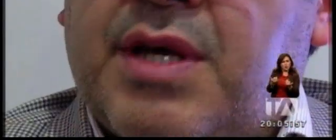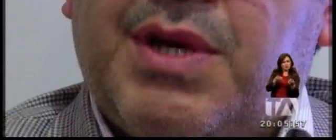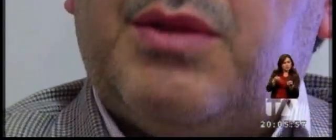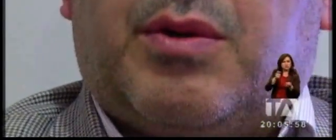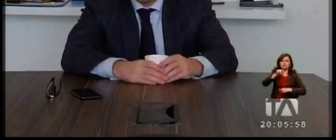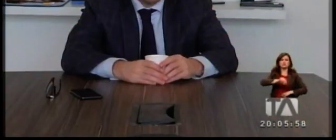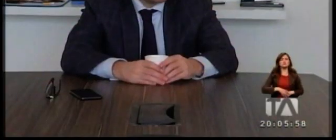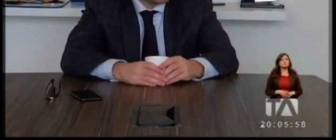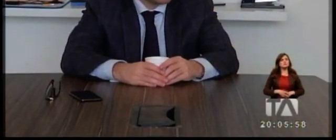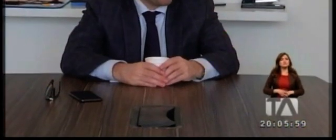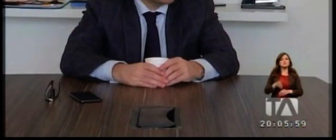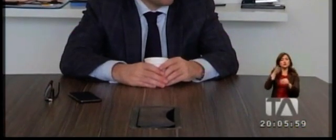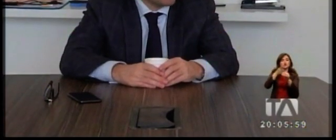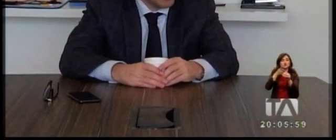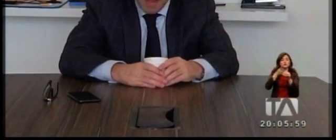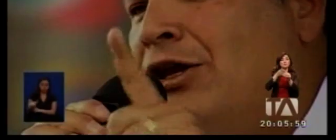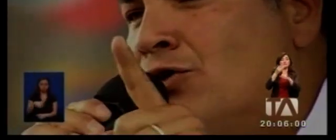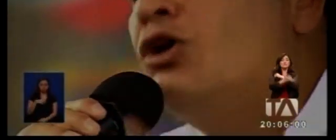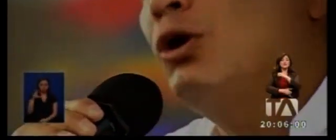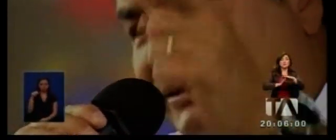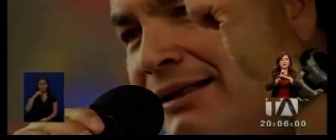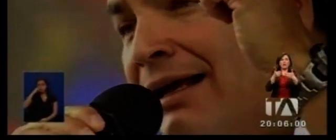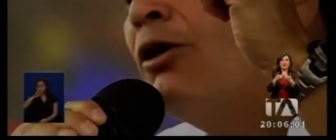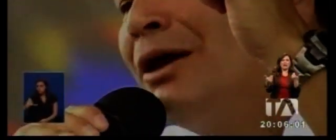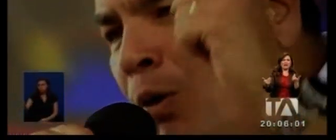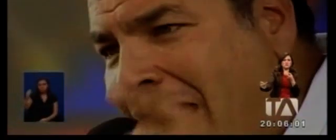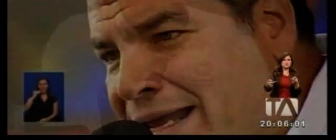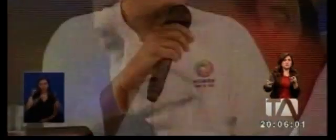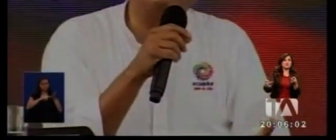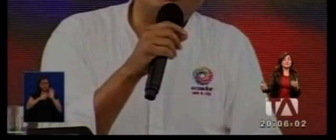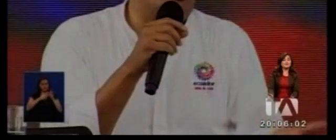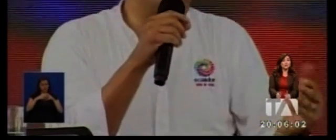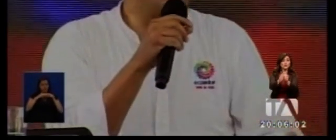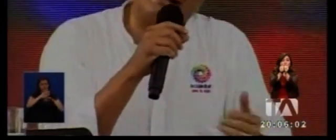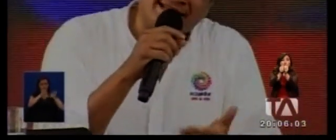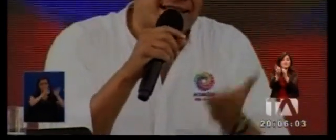que el reto es unir a un país fragmentado y pasar la página de una política que